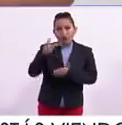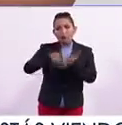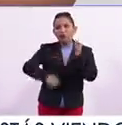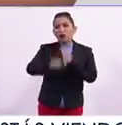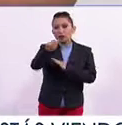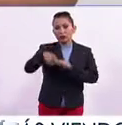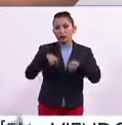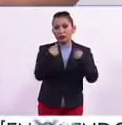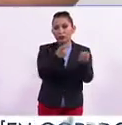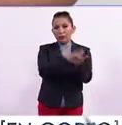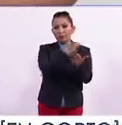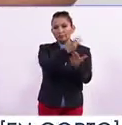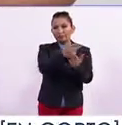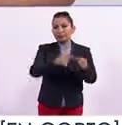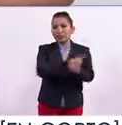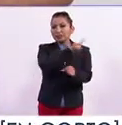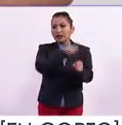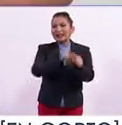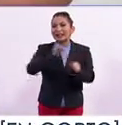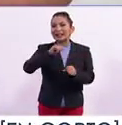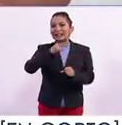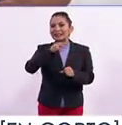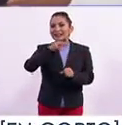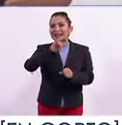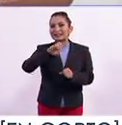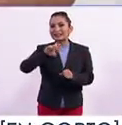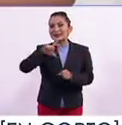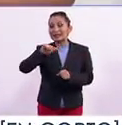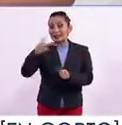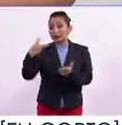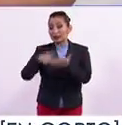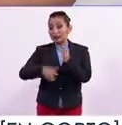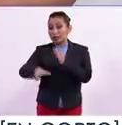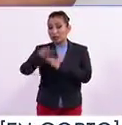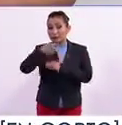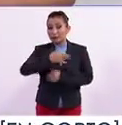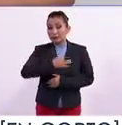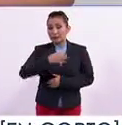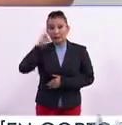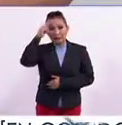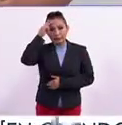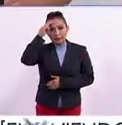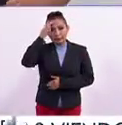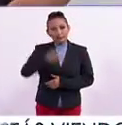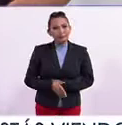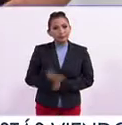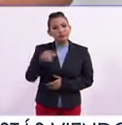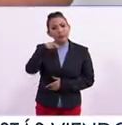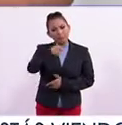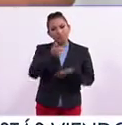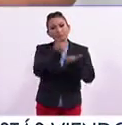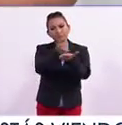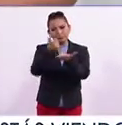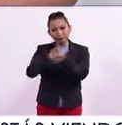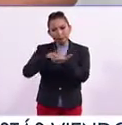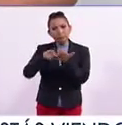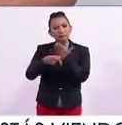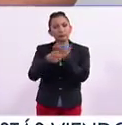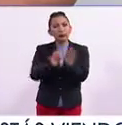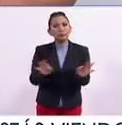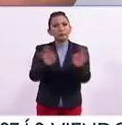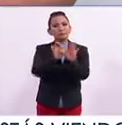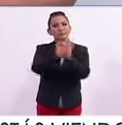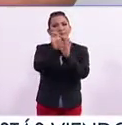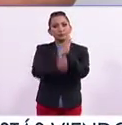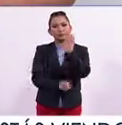fue galardonado con el Premio Nacional de Ingeniería Civil y en 2018 con la Medalla Bellas Artes. Ha participado en proyectos importantes